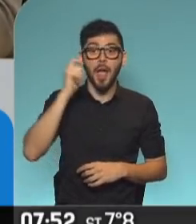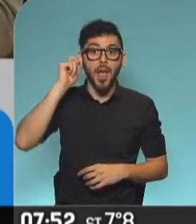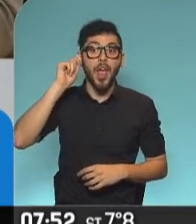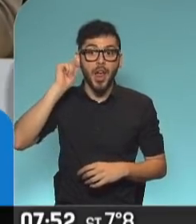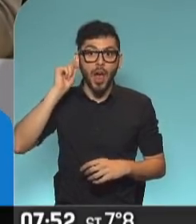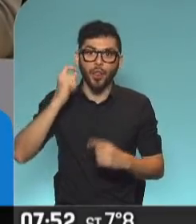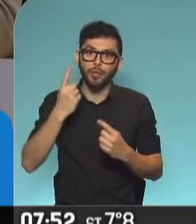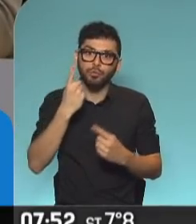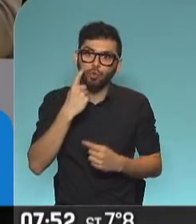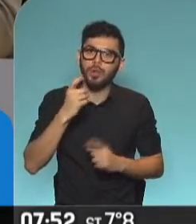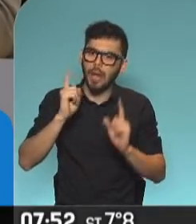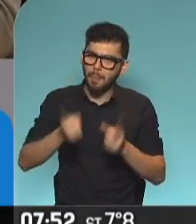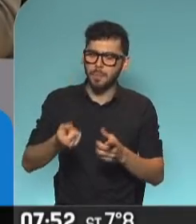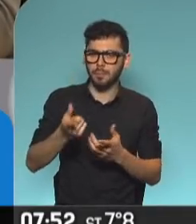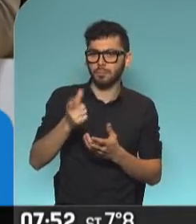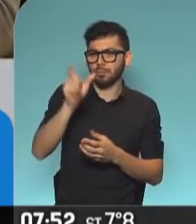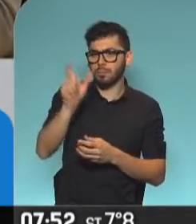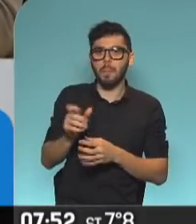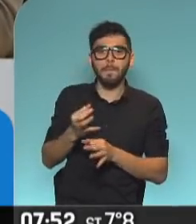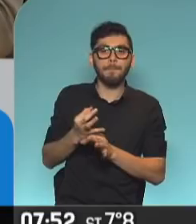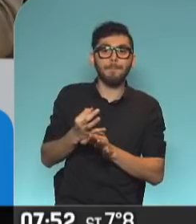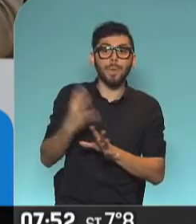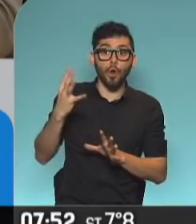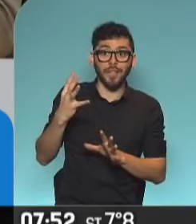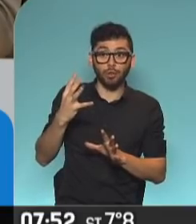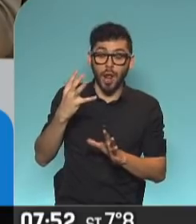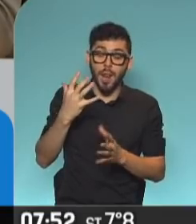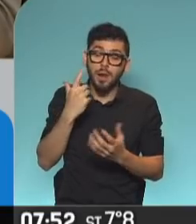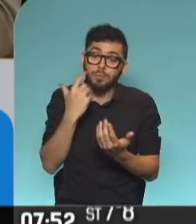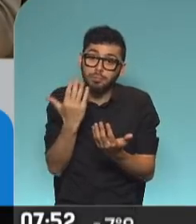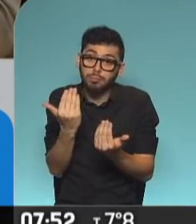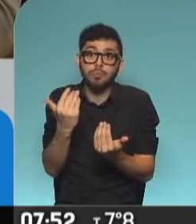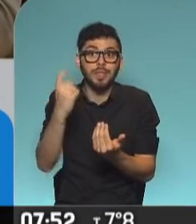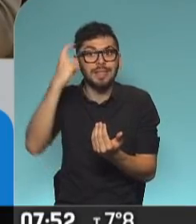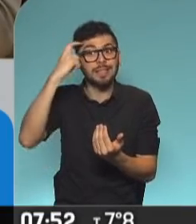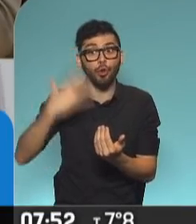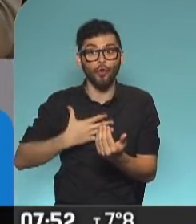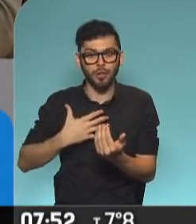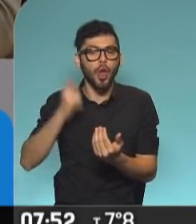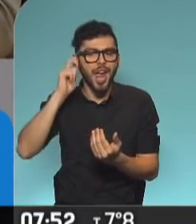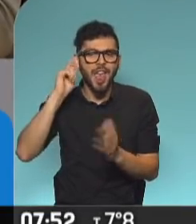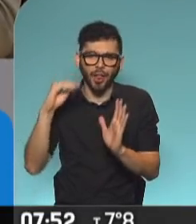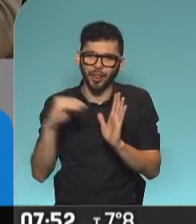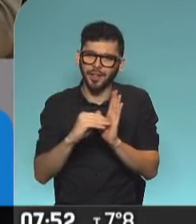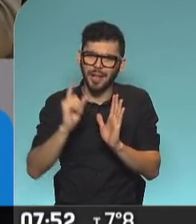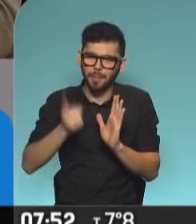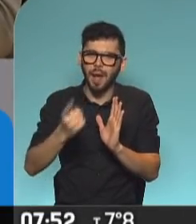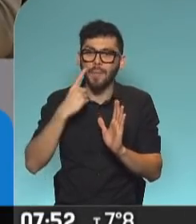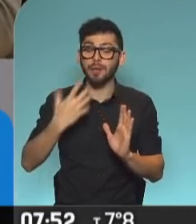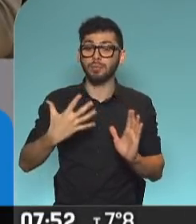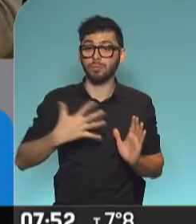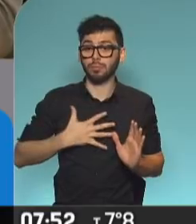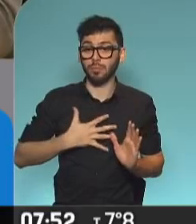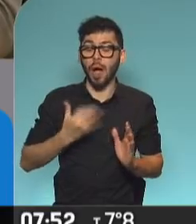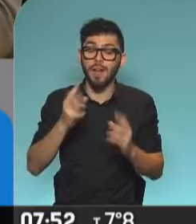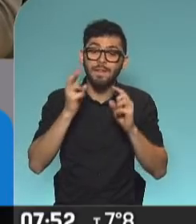se analiza por los profesionales que emiten una aptitud psicofísica en cuanto a la validación física, ya sea